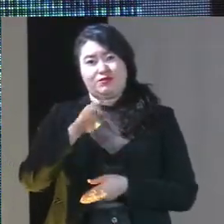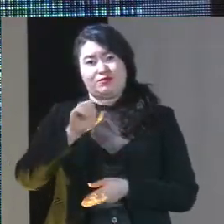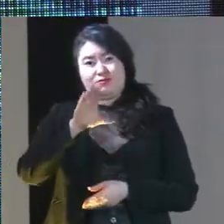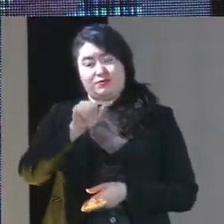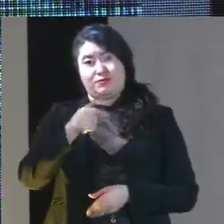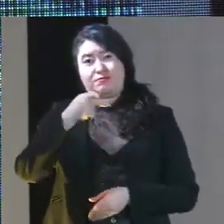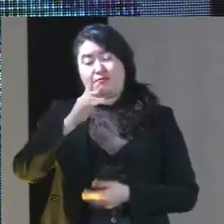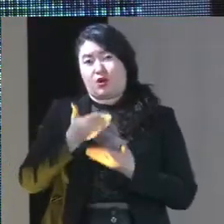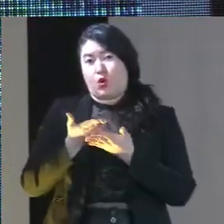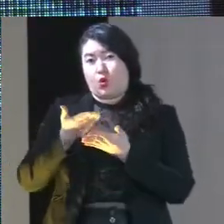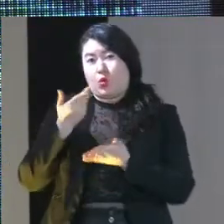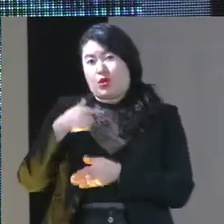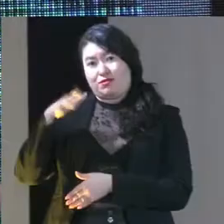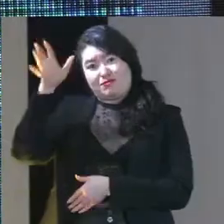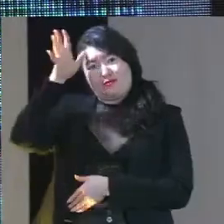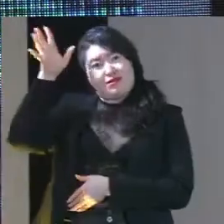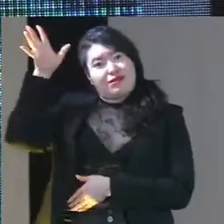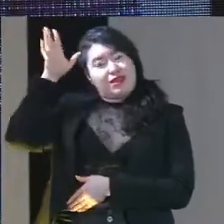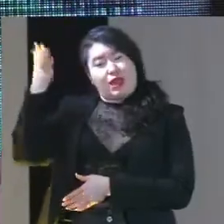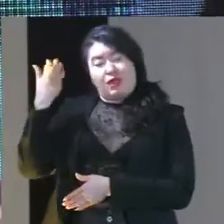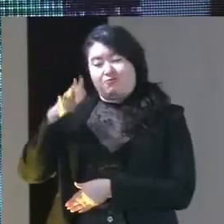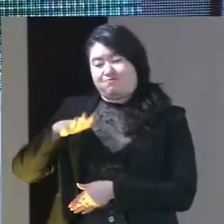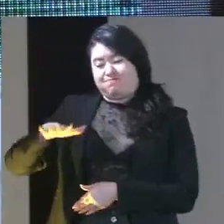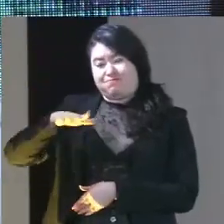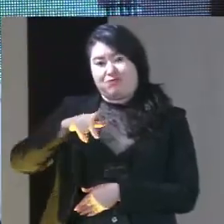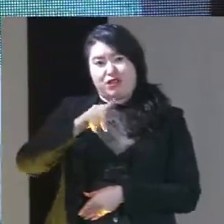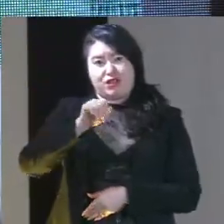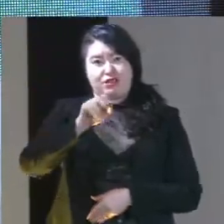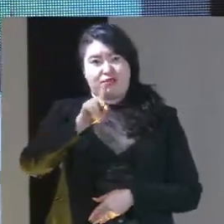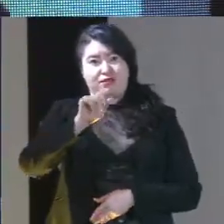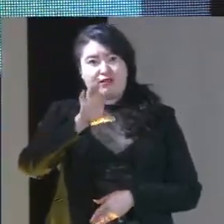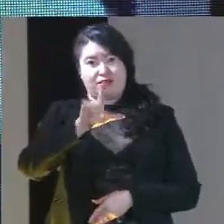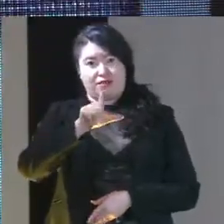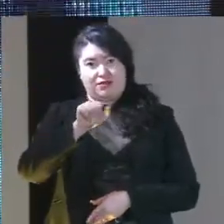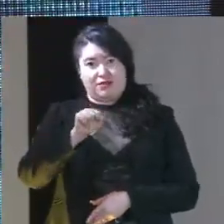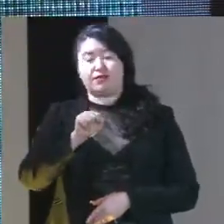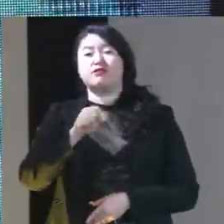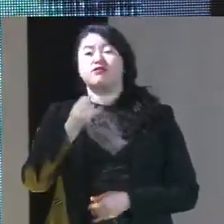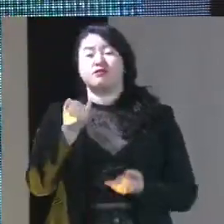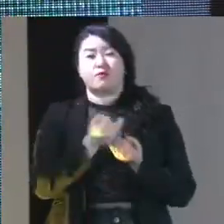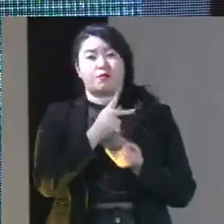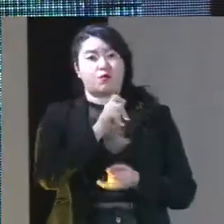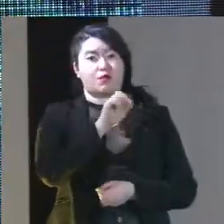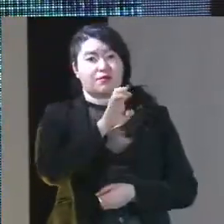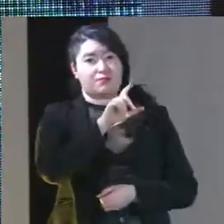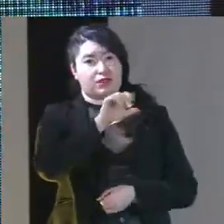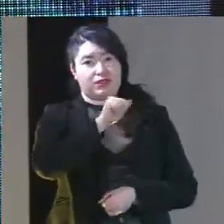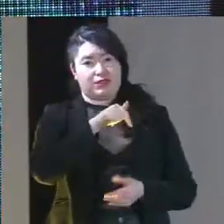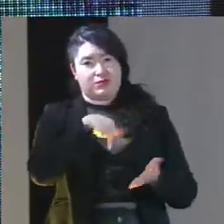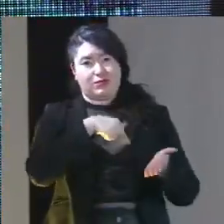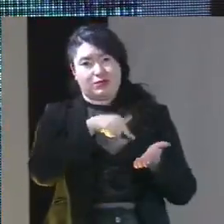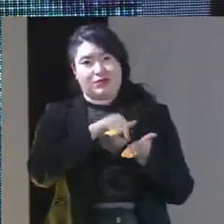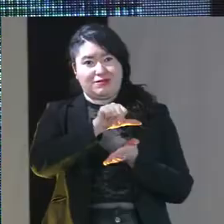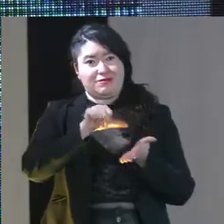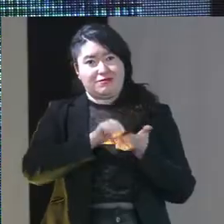veces más vasto que el de los aztecas, de los tlaxcaltecas y de los purépechas, que era este centro del país, y que llevó